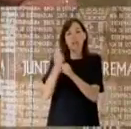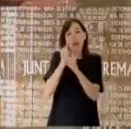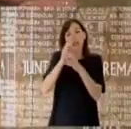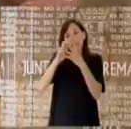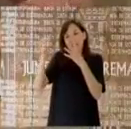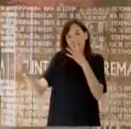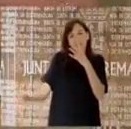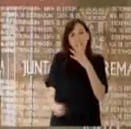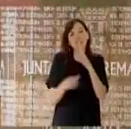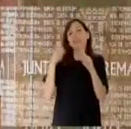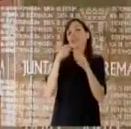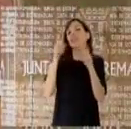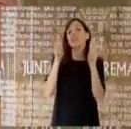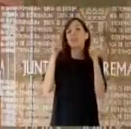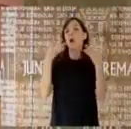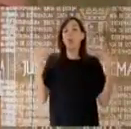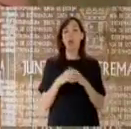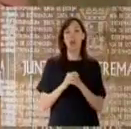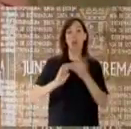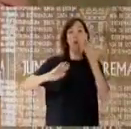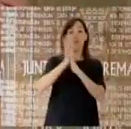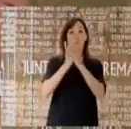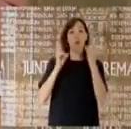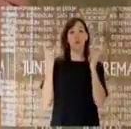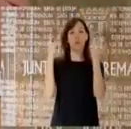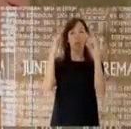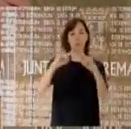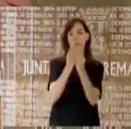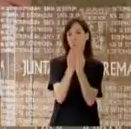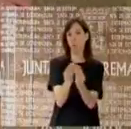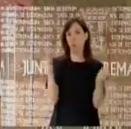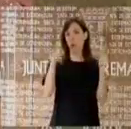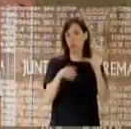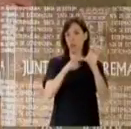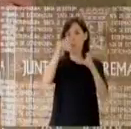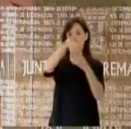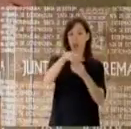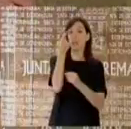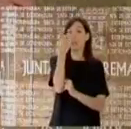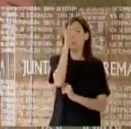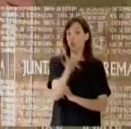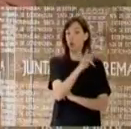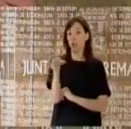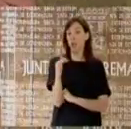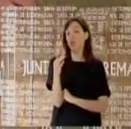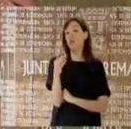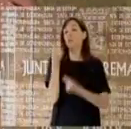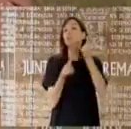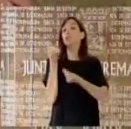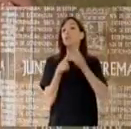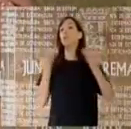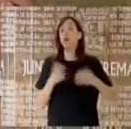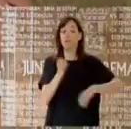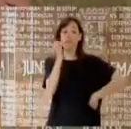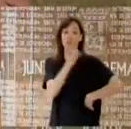la prevención y extinción de incendios forestales de nuestra comunidad autónoma. La dotación presupuestaria para este encargo, perteneciente a